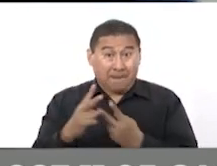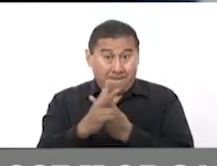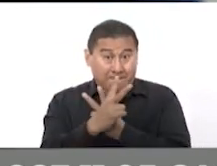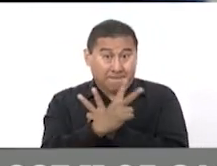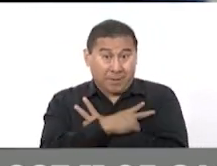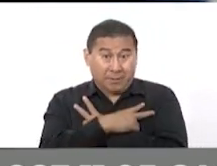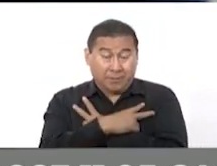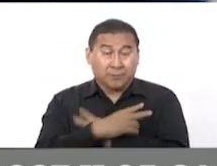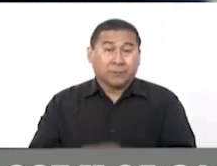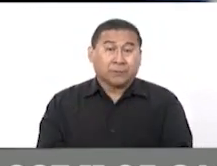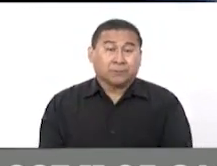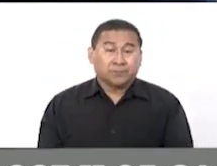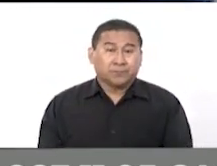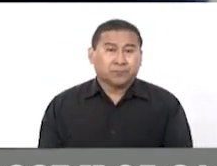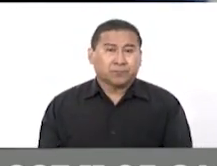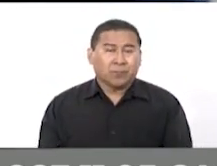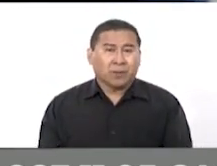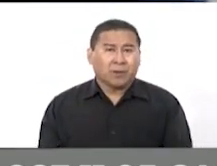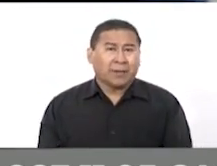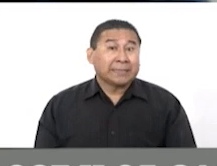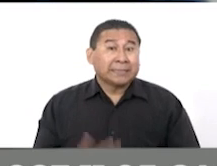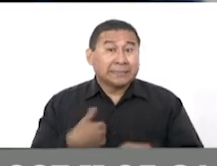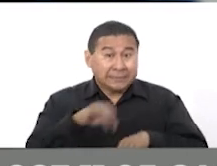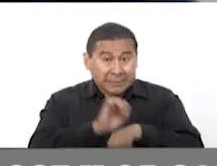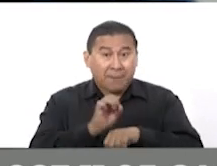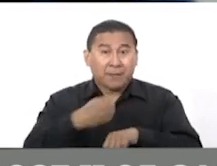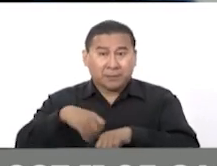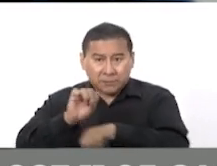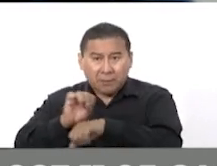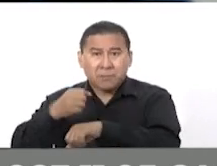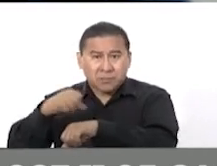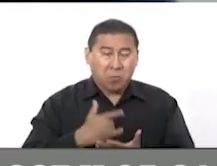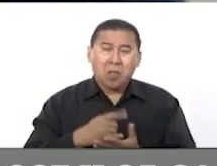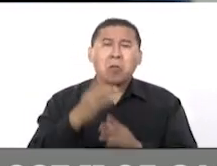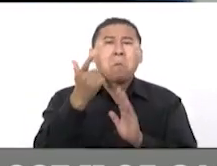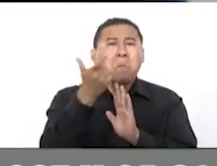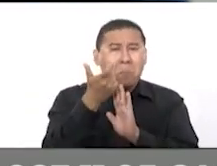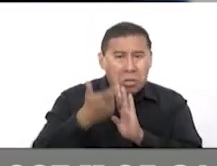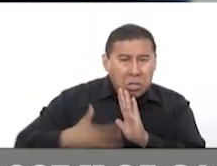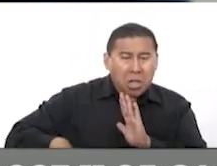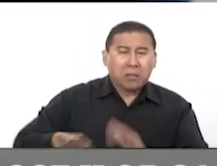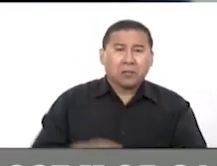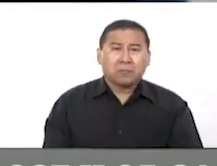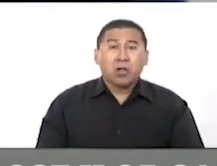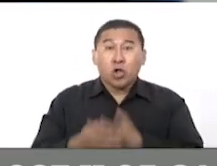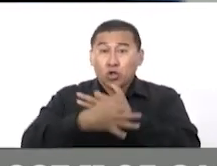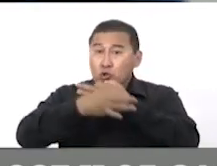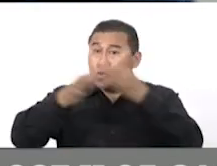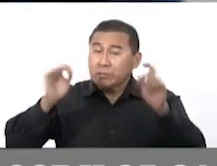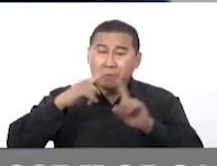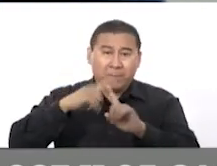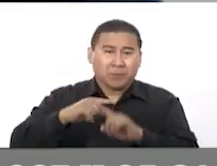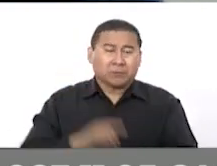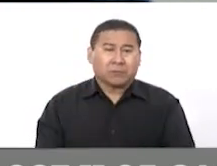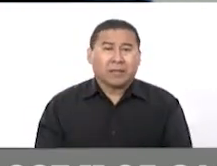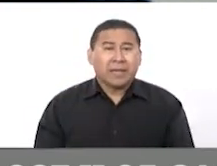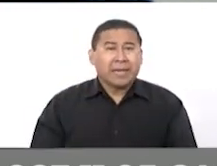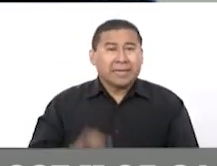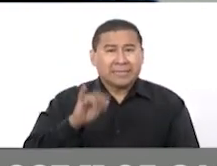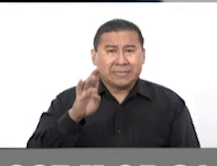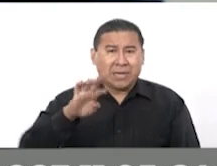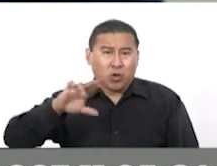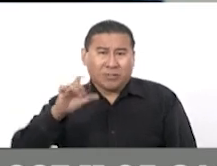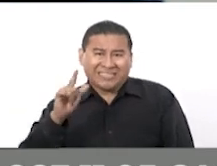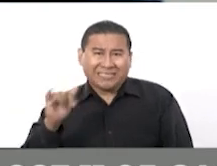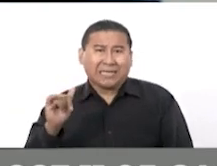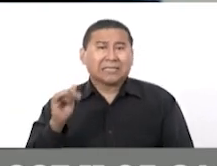vacacional. En la semana se reactivaron ya también rutas desde Canadá. Una muy buena noticia, Iberojet, la